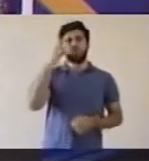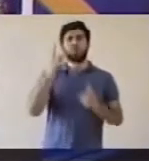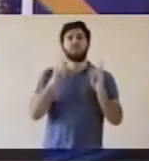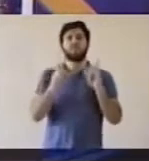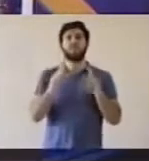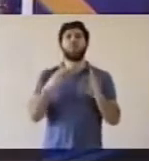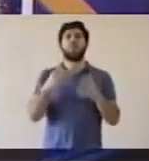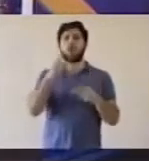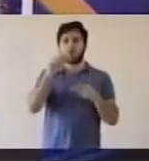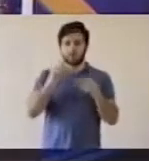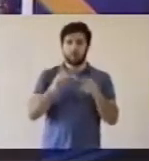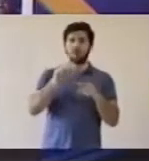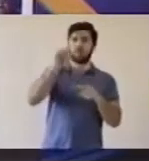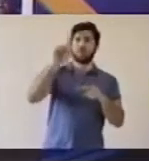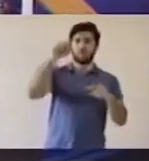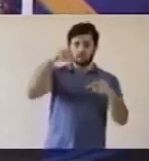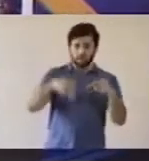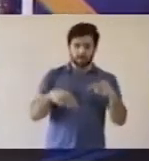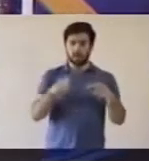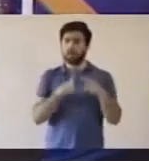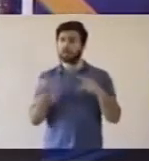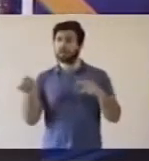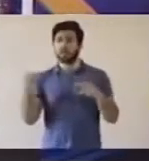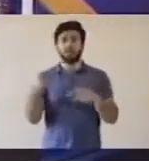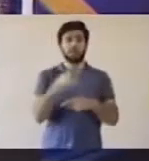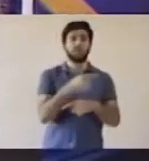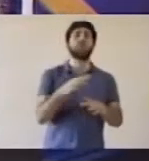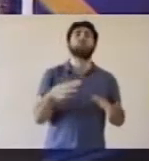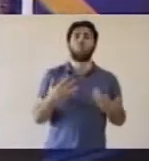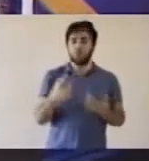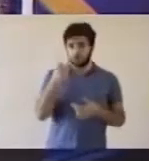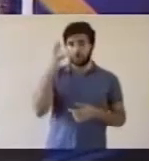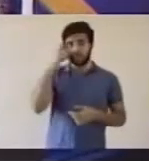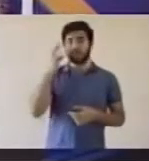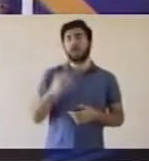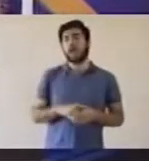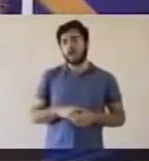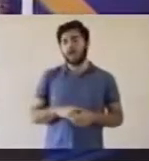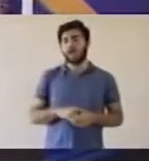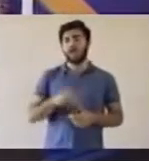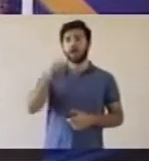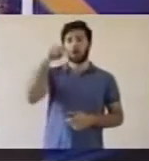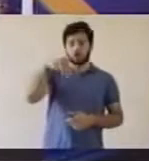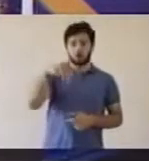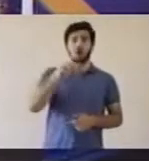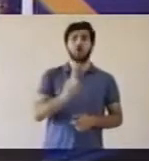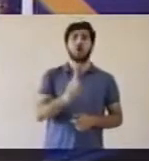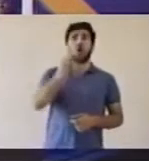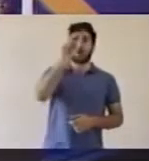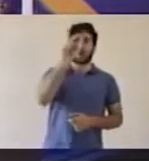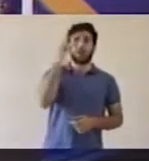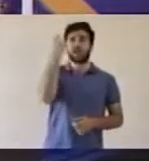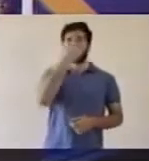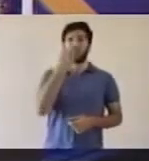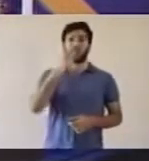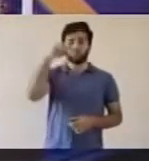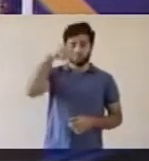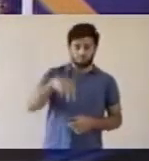son los cuatro puntos cardinales? Sí, tenemos el norte, el